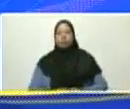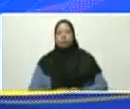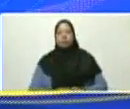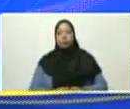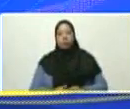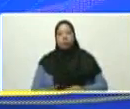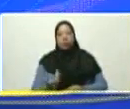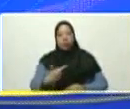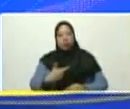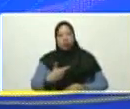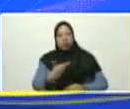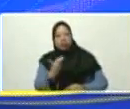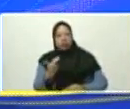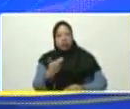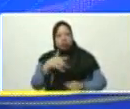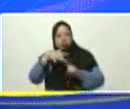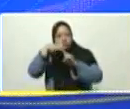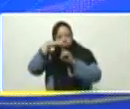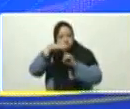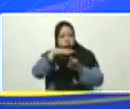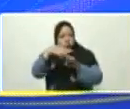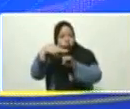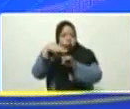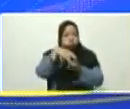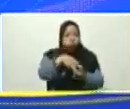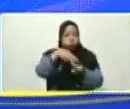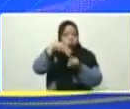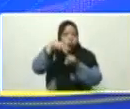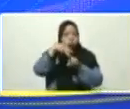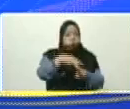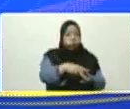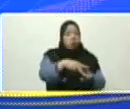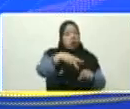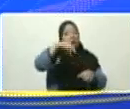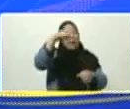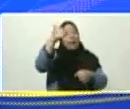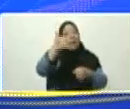contra el intento de retomar por Maracaibo,